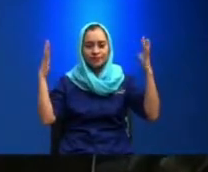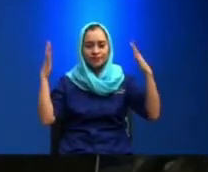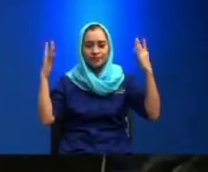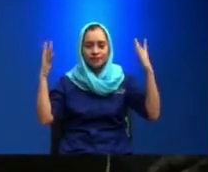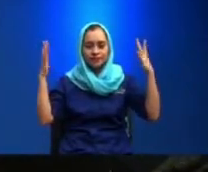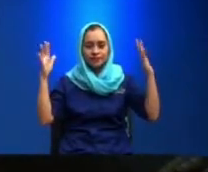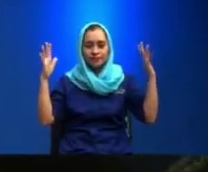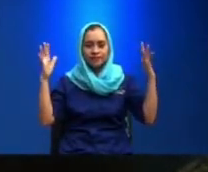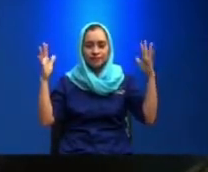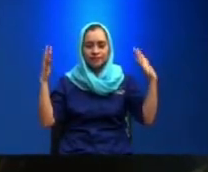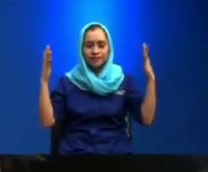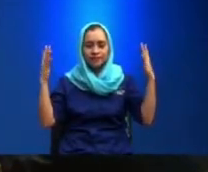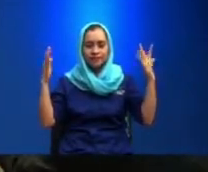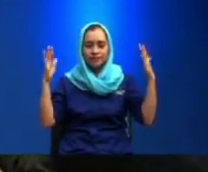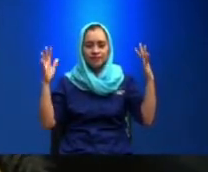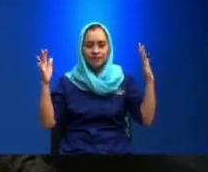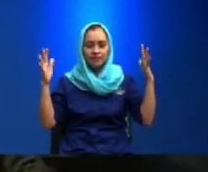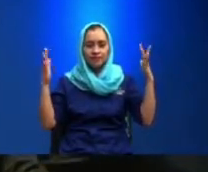y